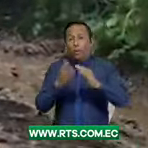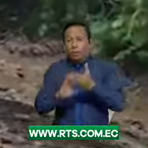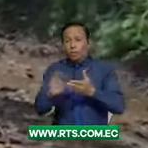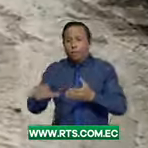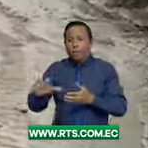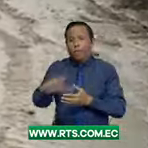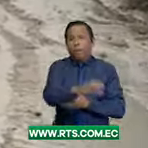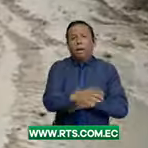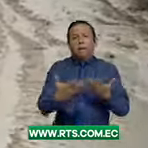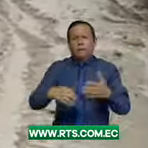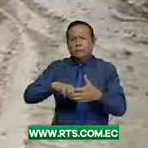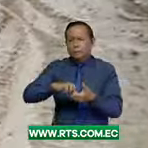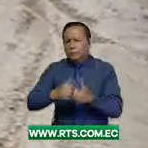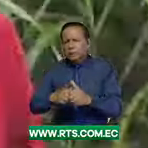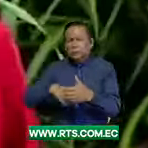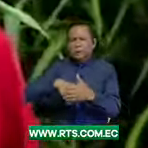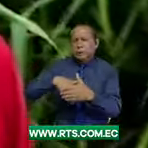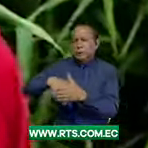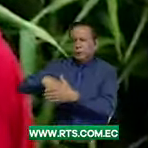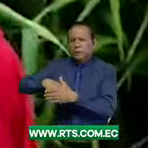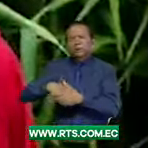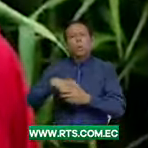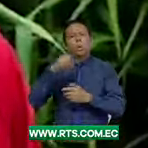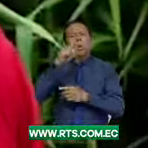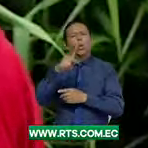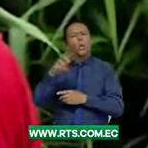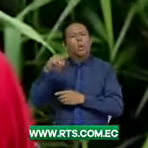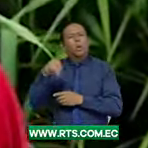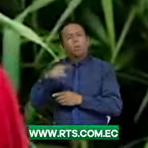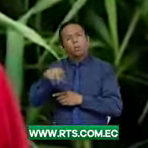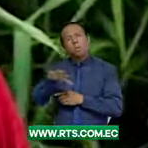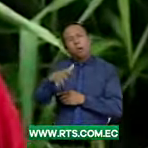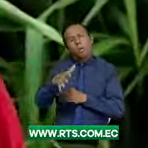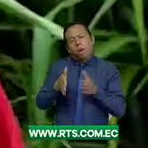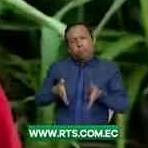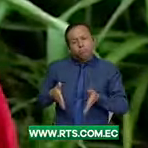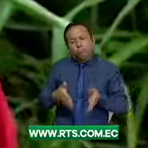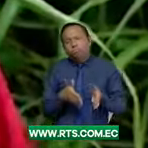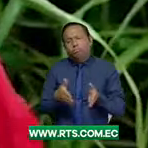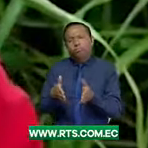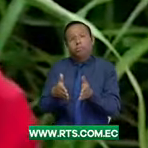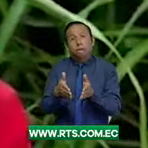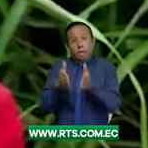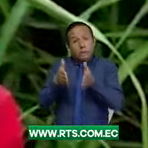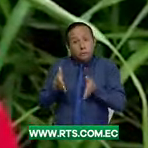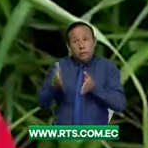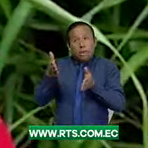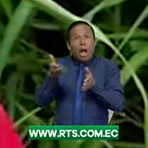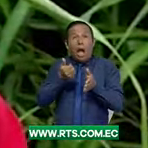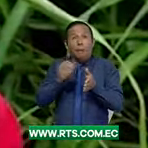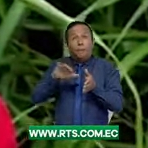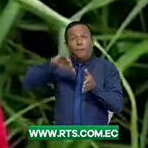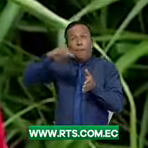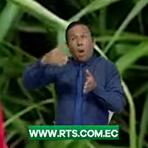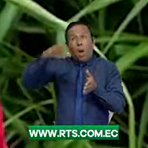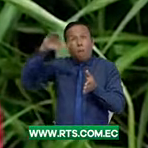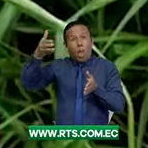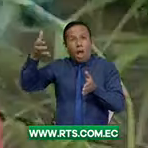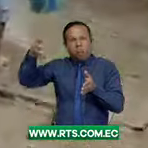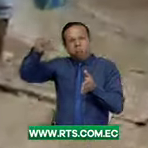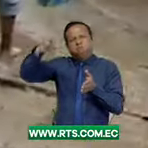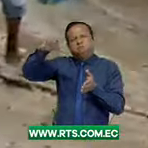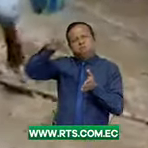anegadas. Hay un kilómetro más o menos de vía que se ha deslizado la montaña aquí, afecta lo que es